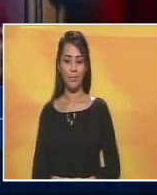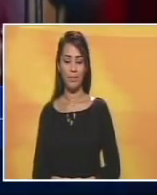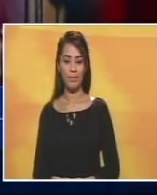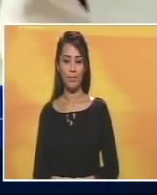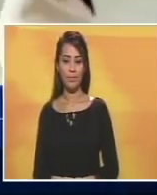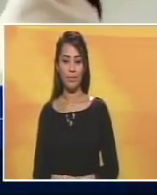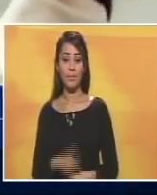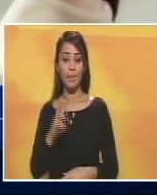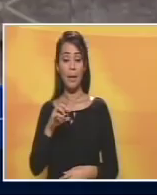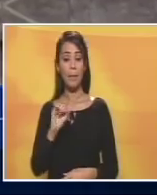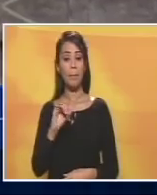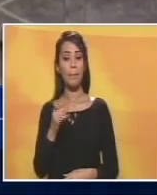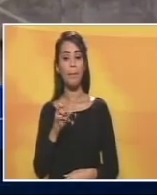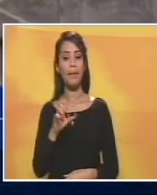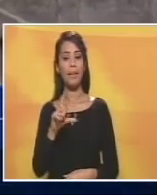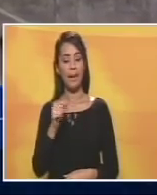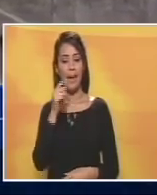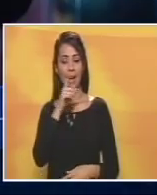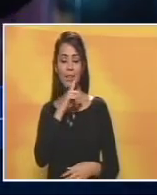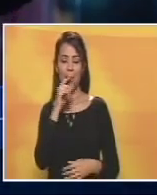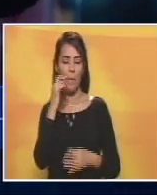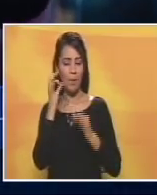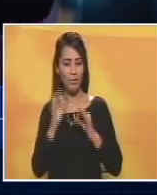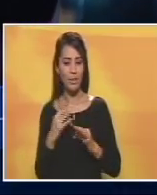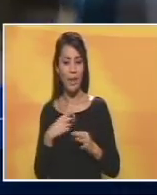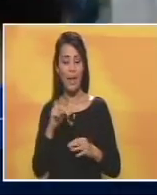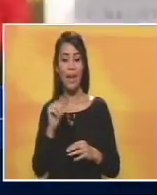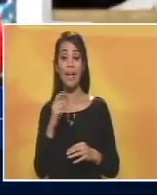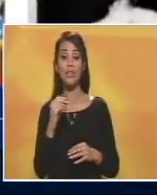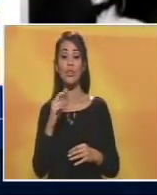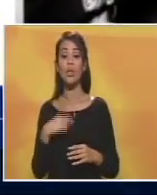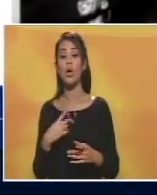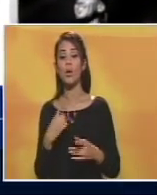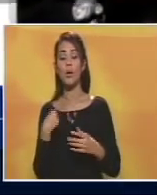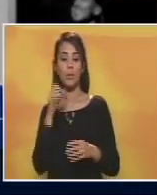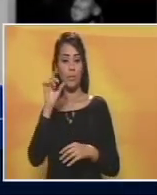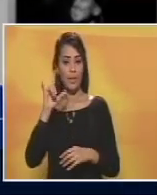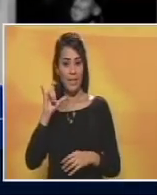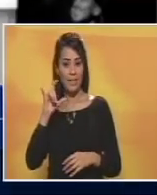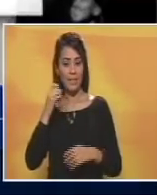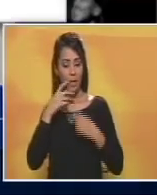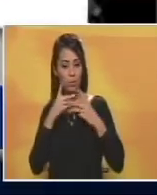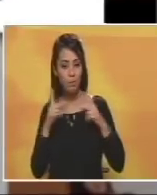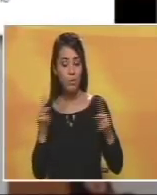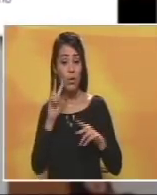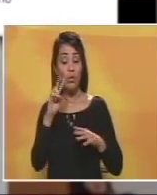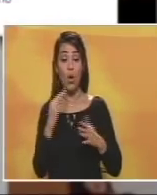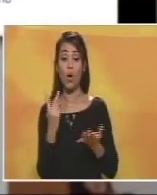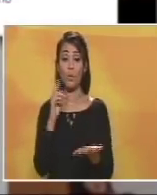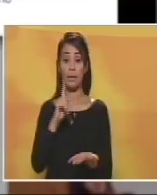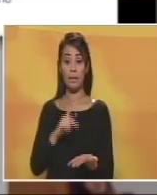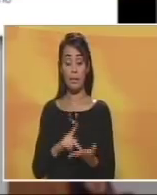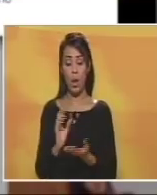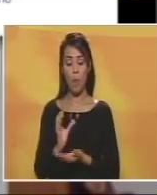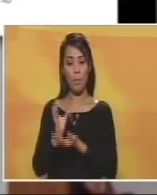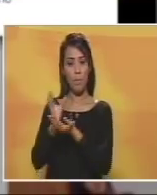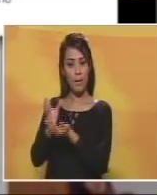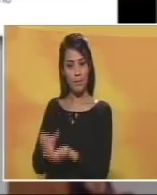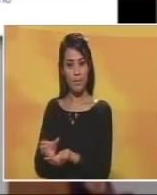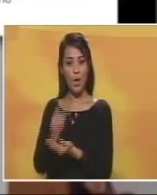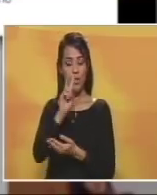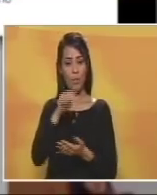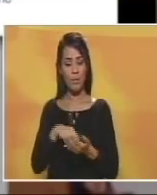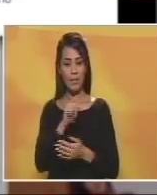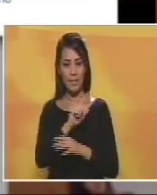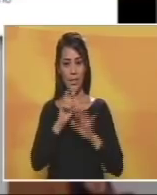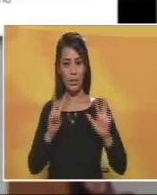Miguel Ignacio Mendoza, mejor conocido como Nacho, anunció a través de su cuenta en Instagram que obtuvo 2 nominaciones a los premios Billboard 2018.